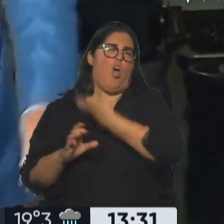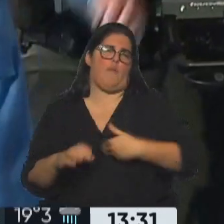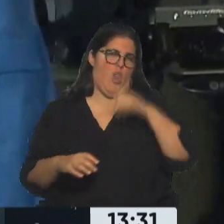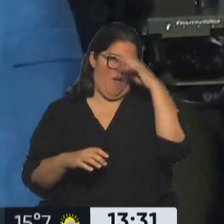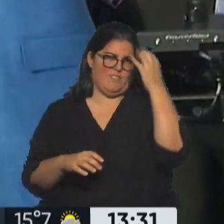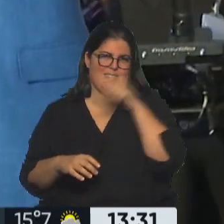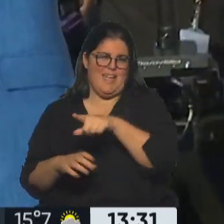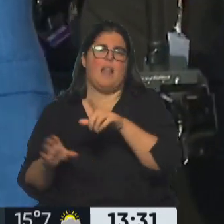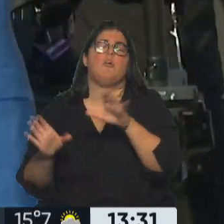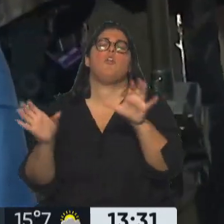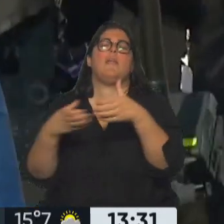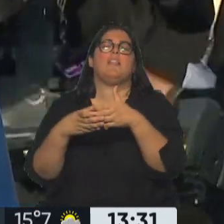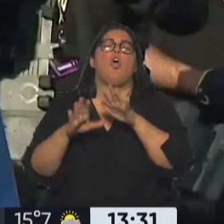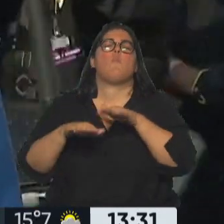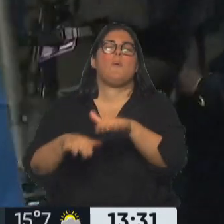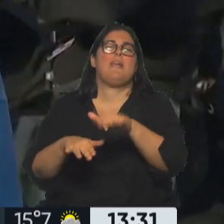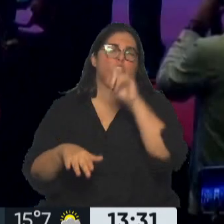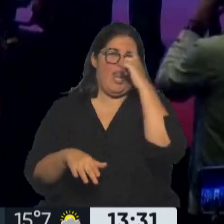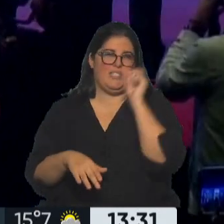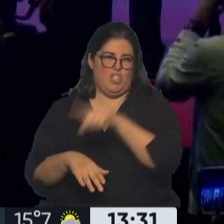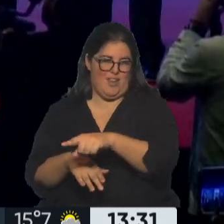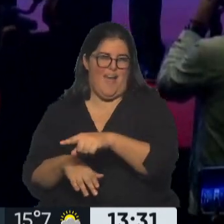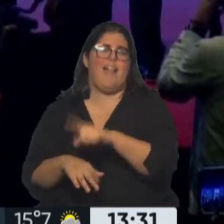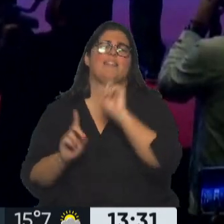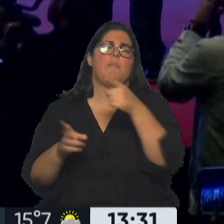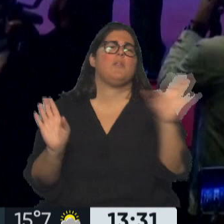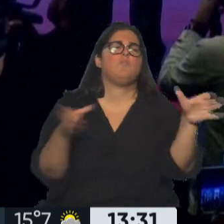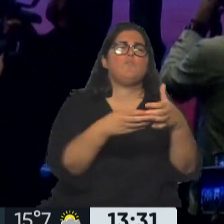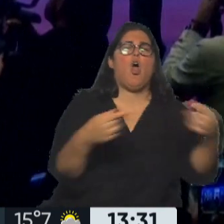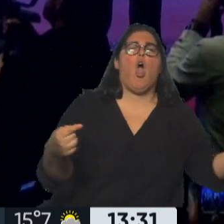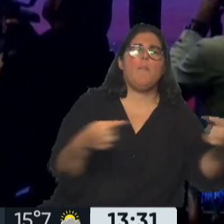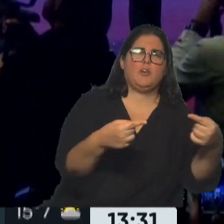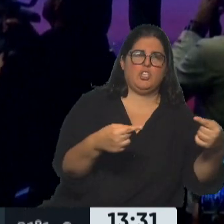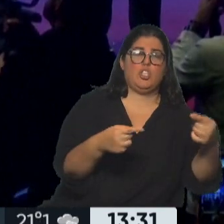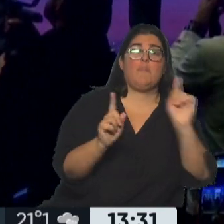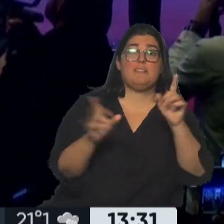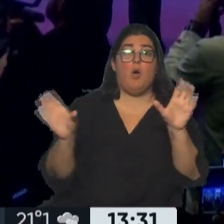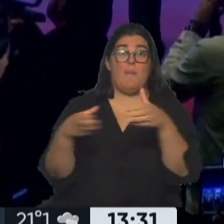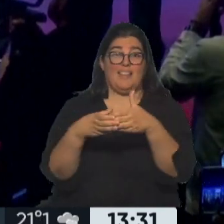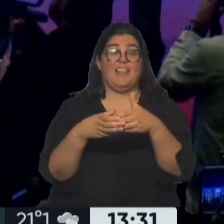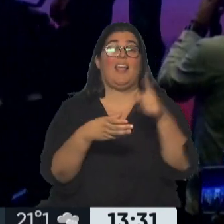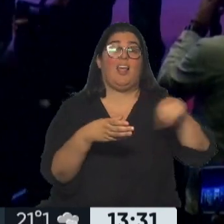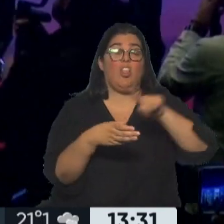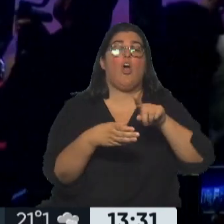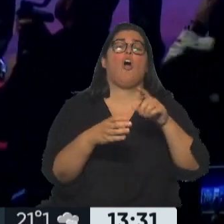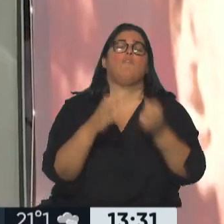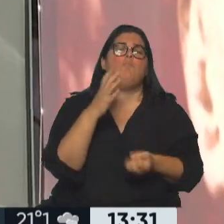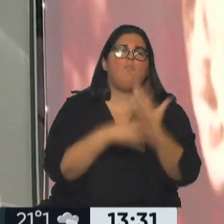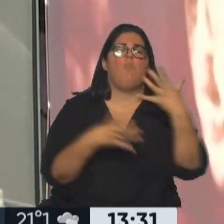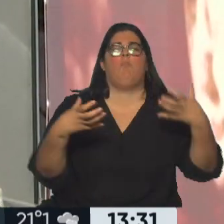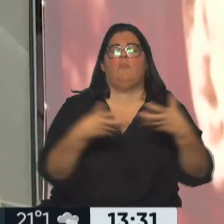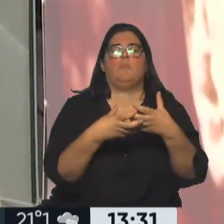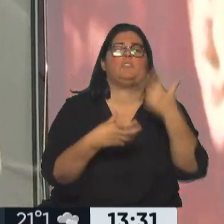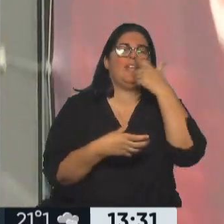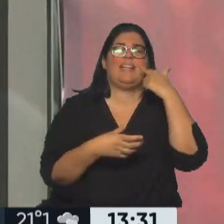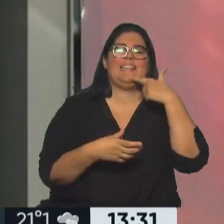partido Movimiento Nacional de Devlet Bahçeli, como en la opositora, donde ex miembros de ese mismo partido formaron İYİ, una agrupación que